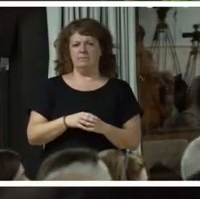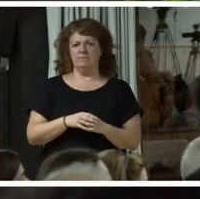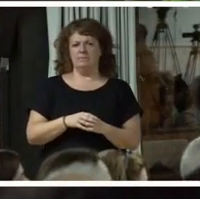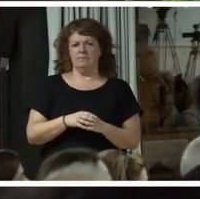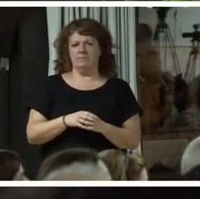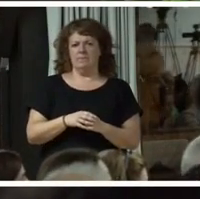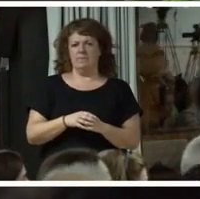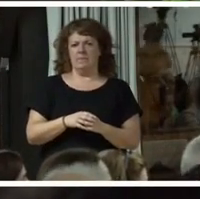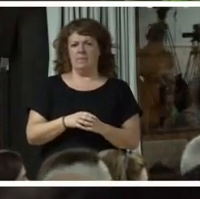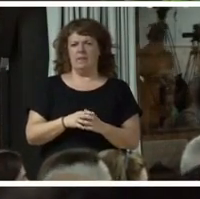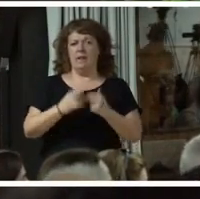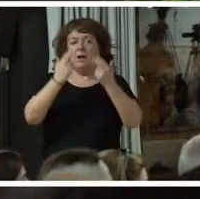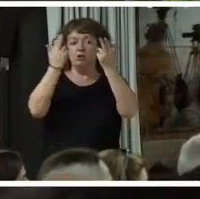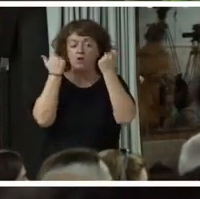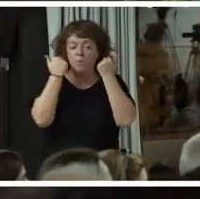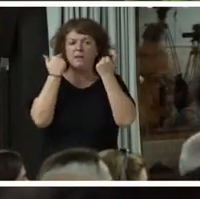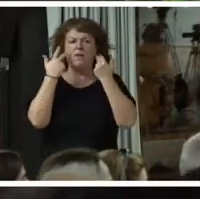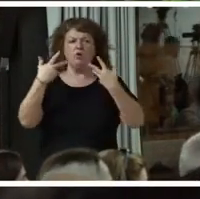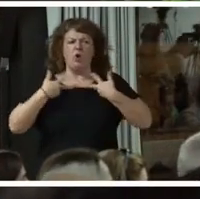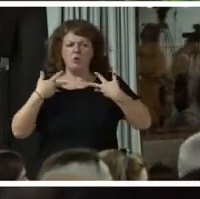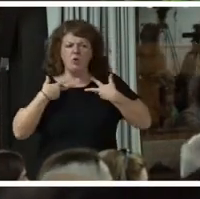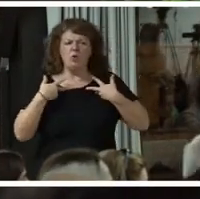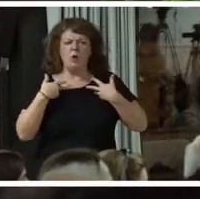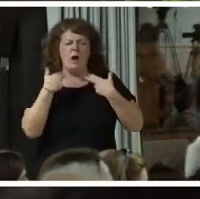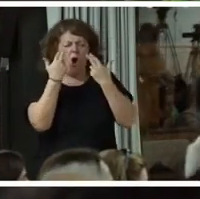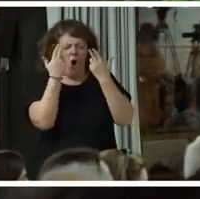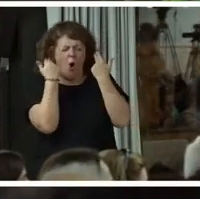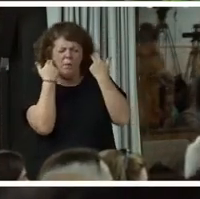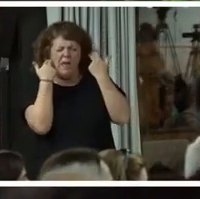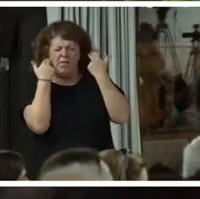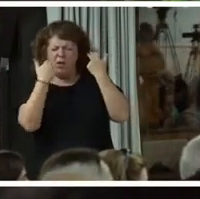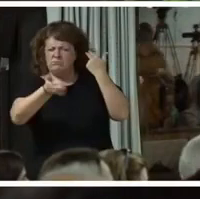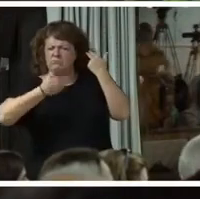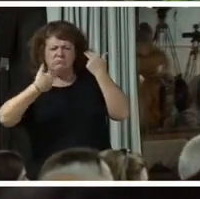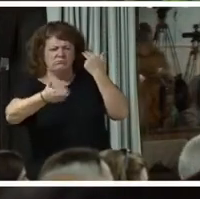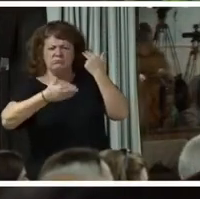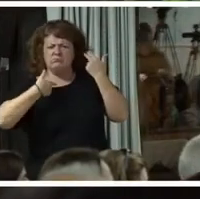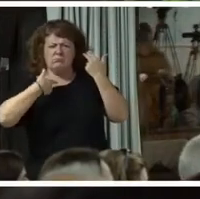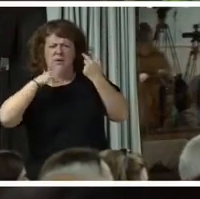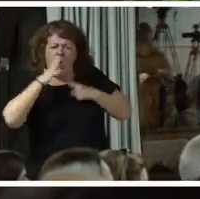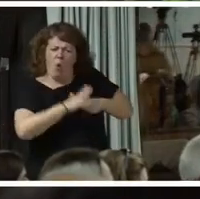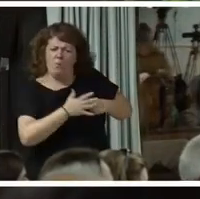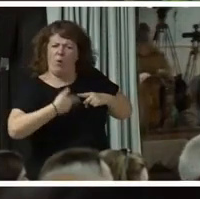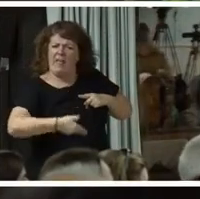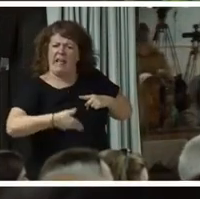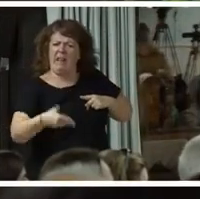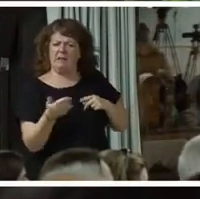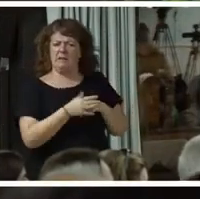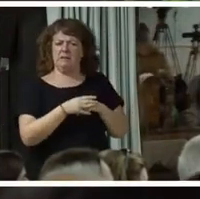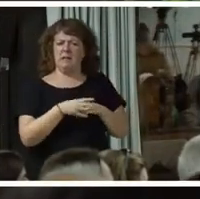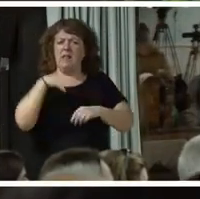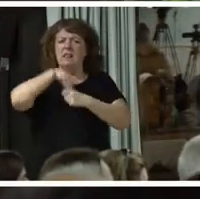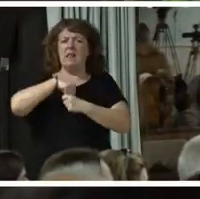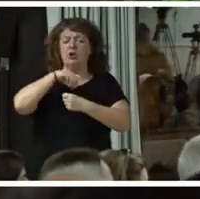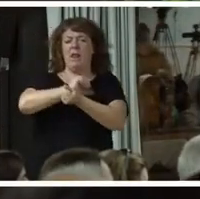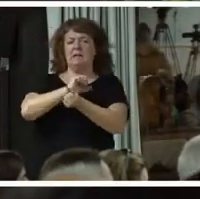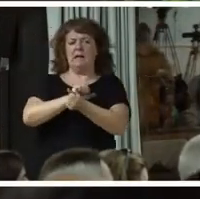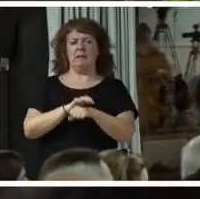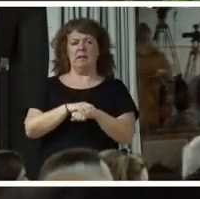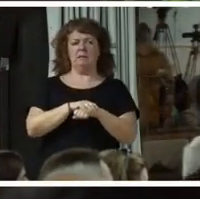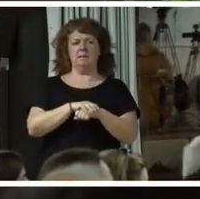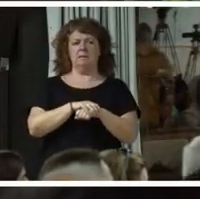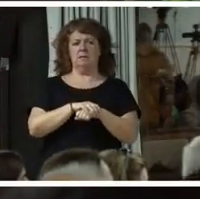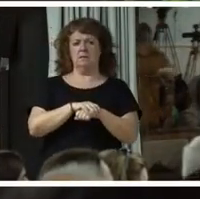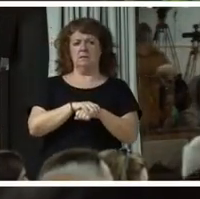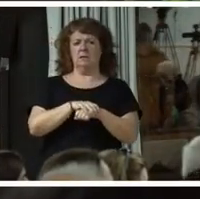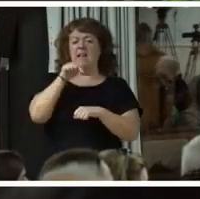sometidos a tortura a humillaciones a tratos degradantes a tratos humillantes dentro de las cárceles y